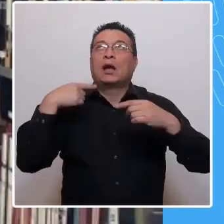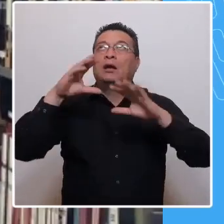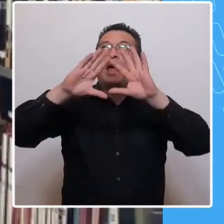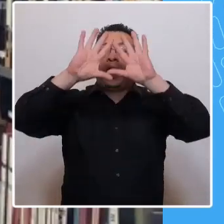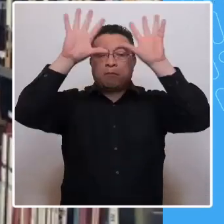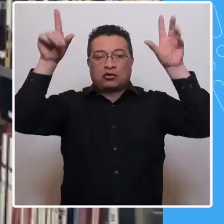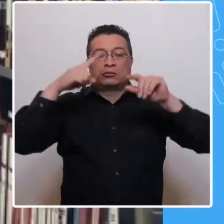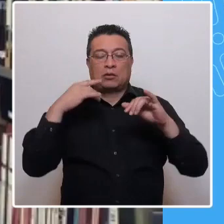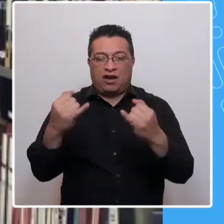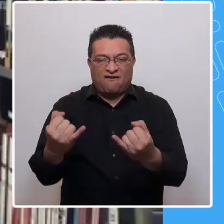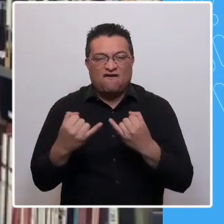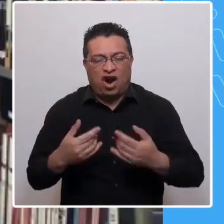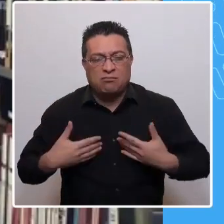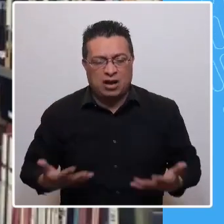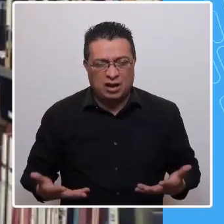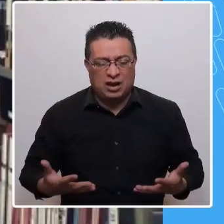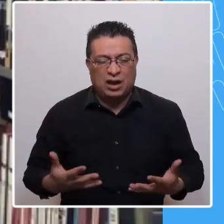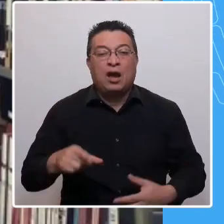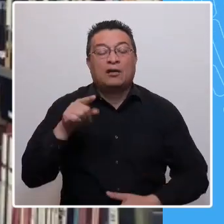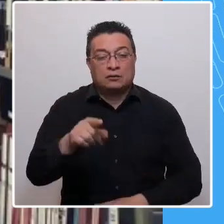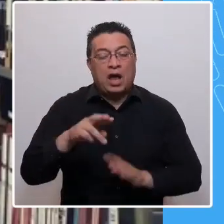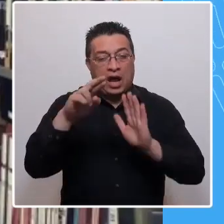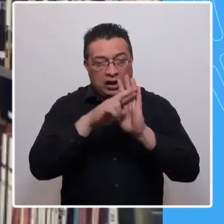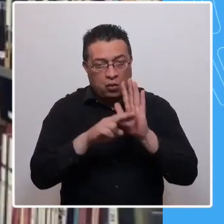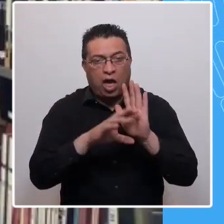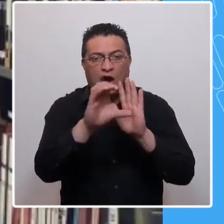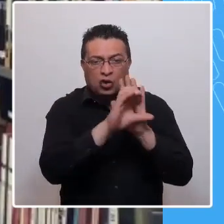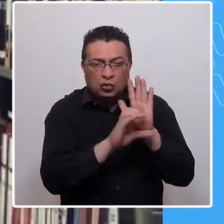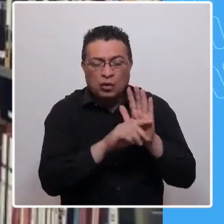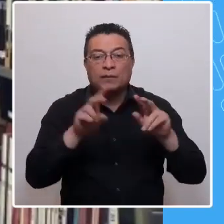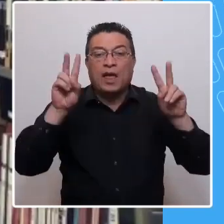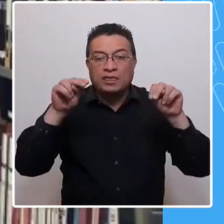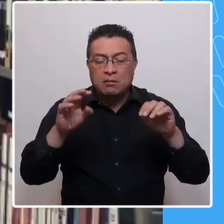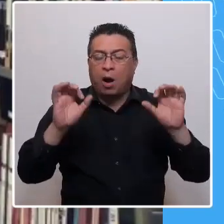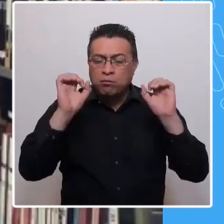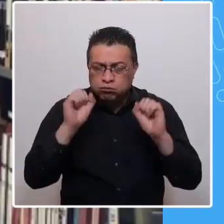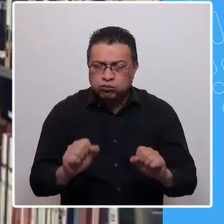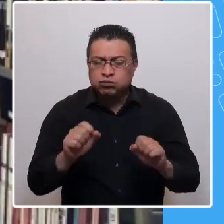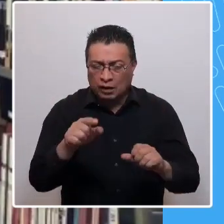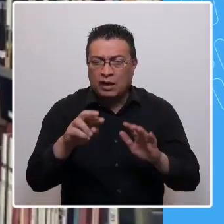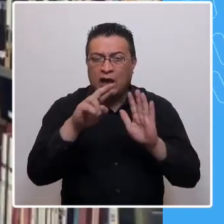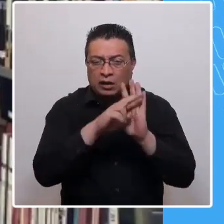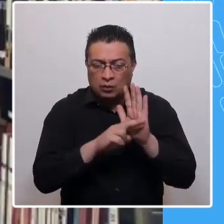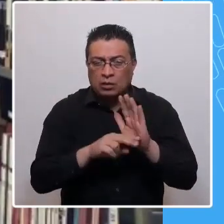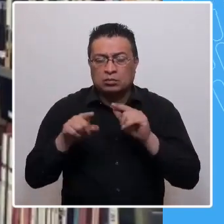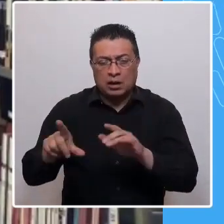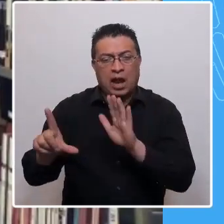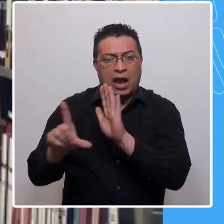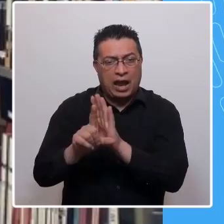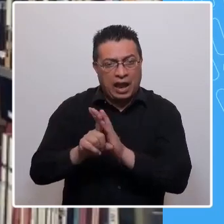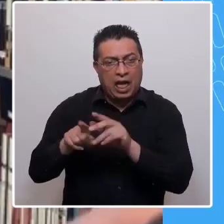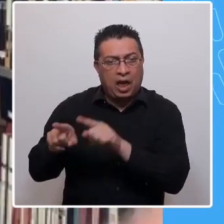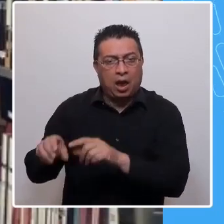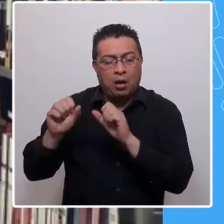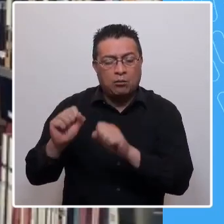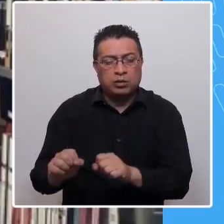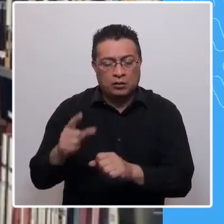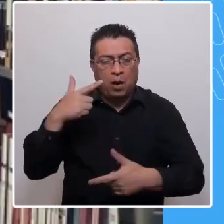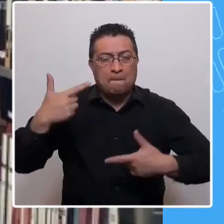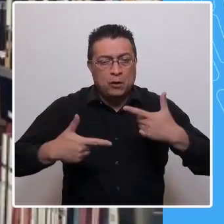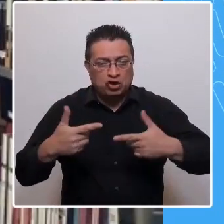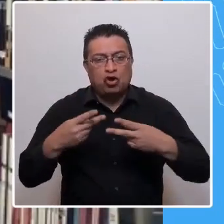este informe. Se pretende regular en la Constitución materias que perfectamente pueden regularse por medio de una ley, en el marco de una